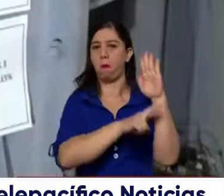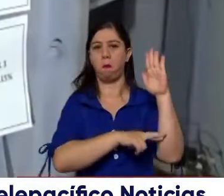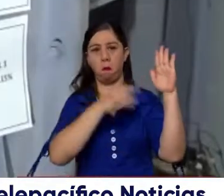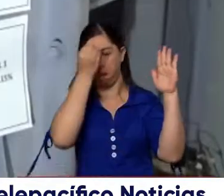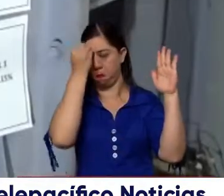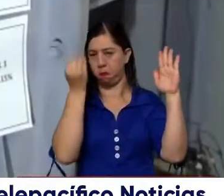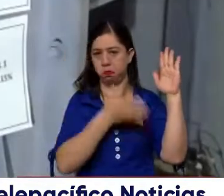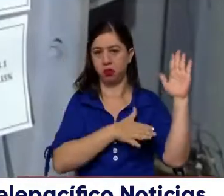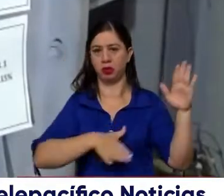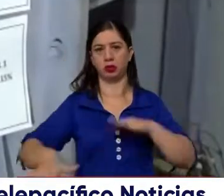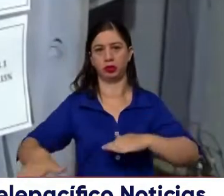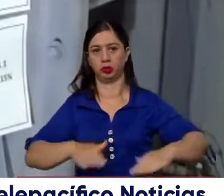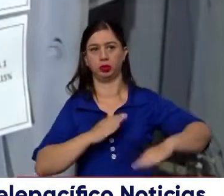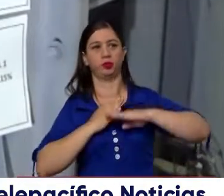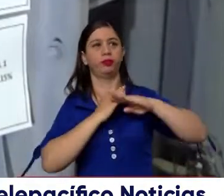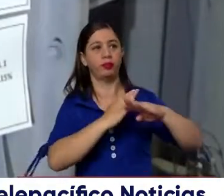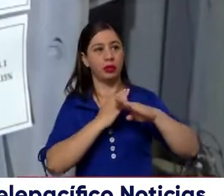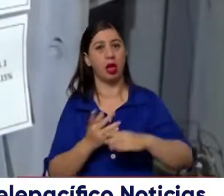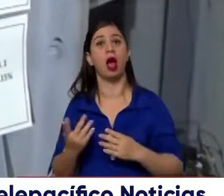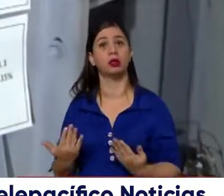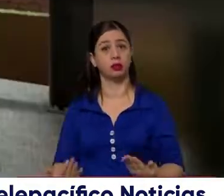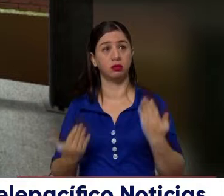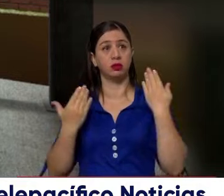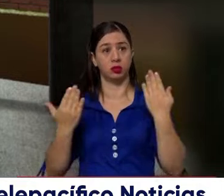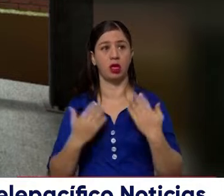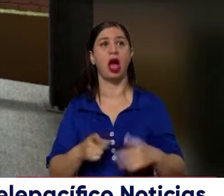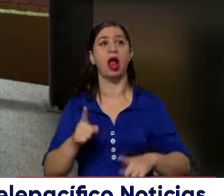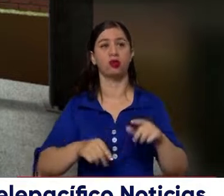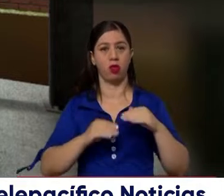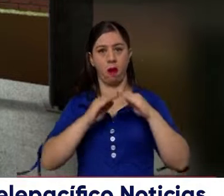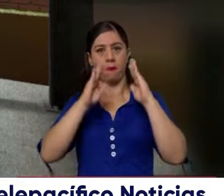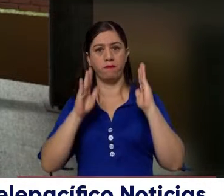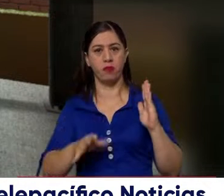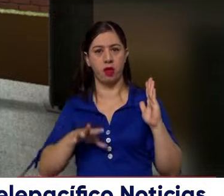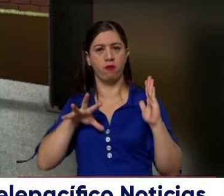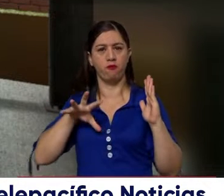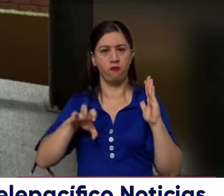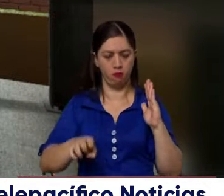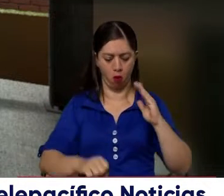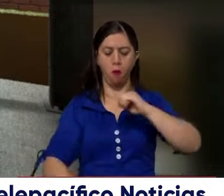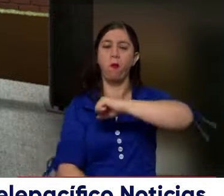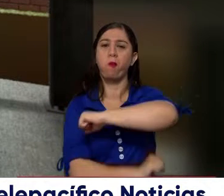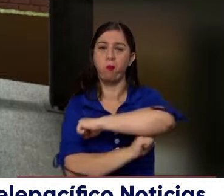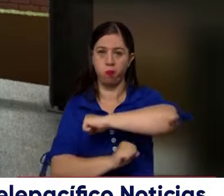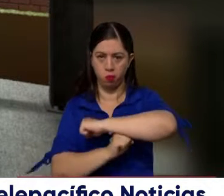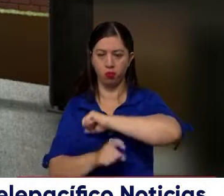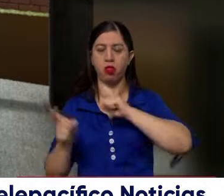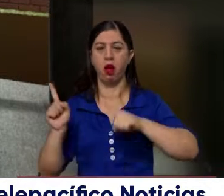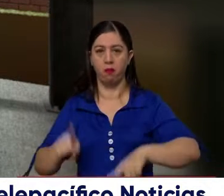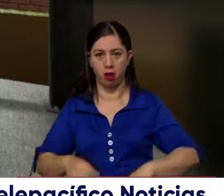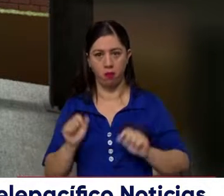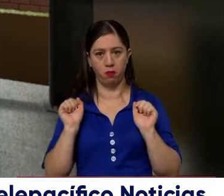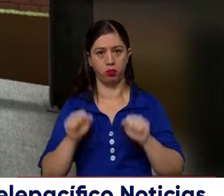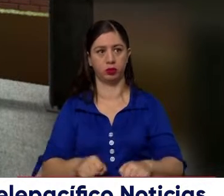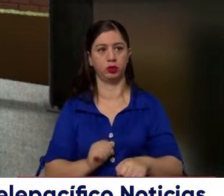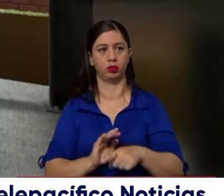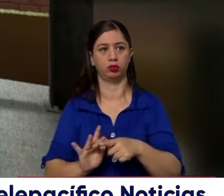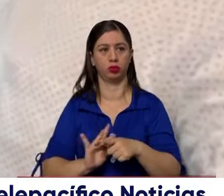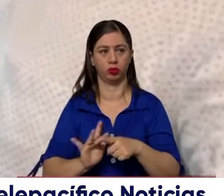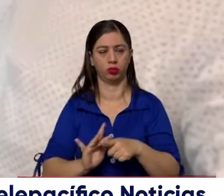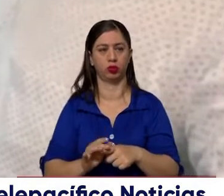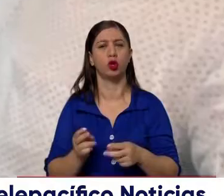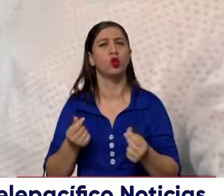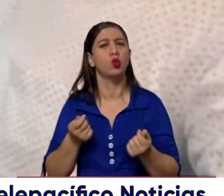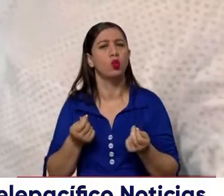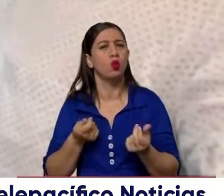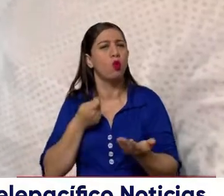Este sistema permitiría reforzarlas, incluyendo algunas viviendas deterioradas en sus cimientos por el paso del tiempo. Hablando de costos,